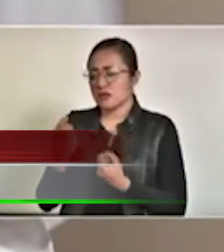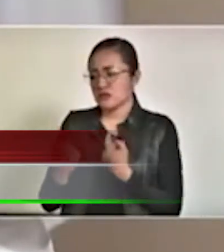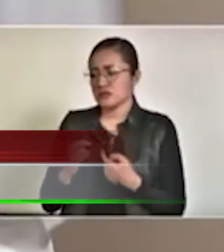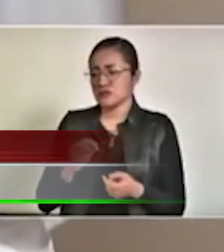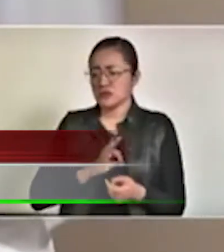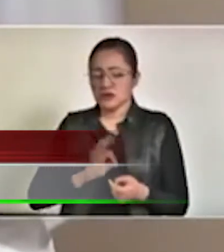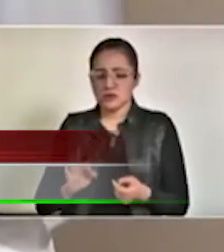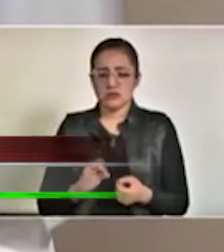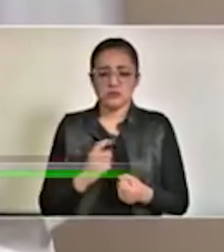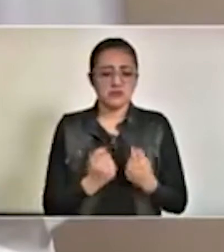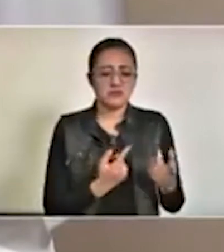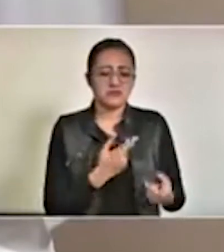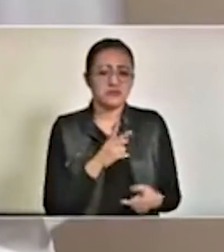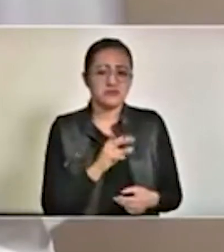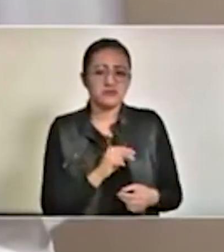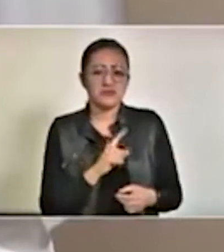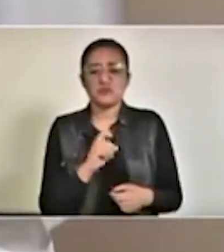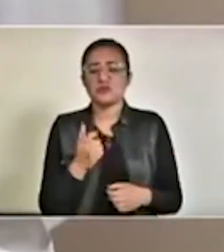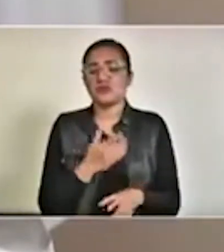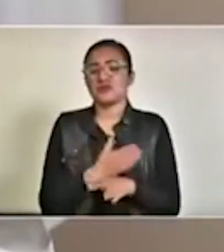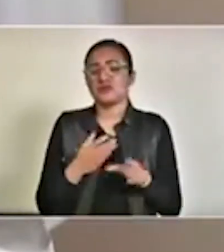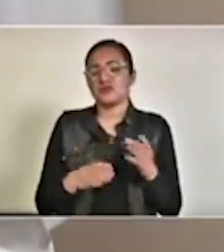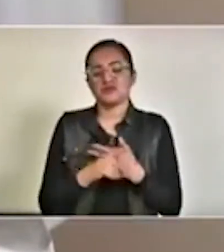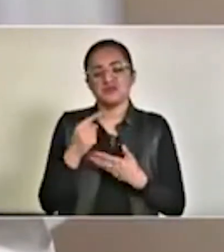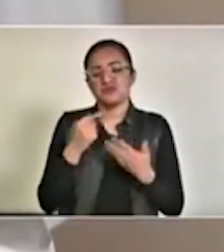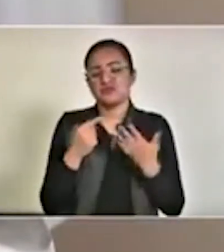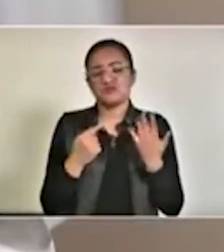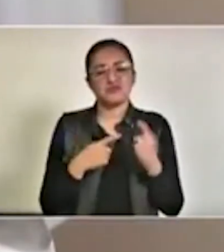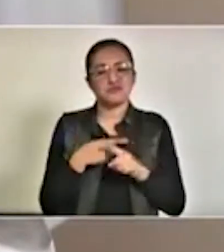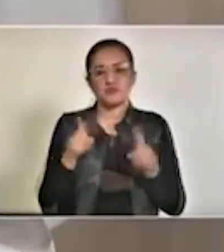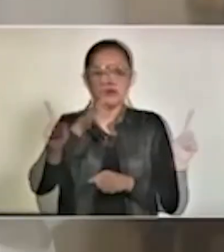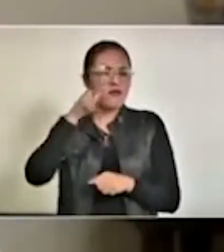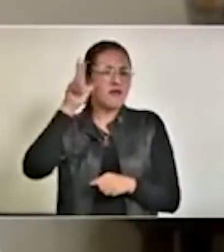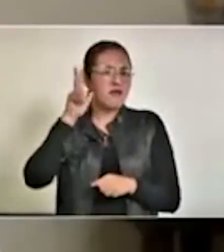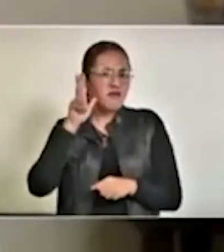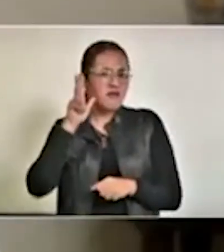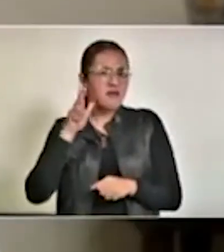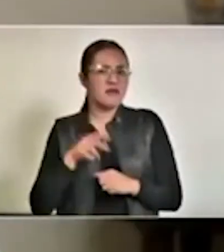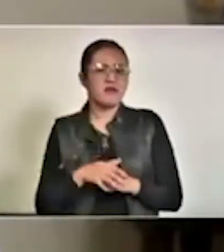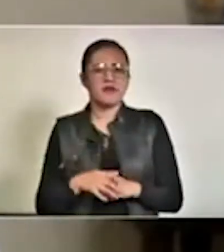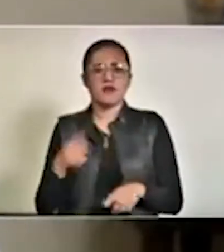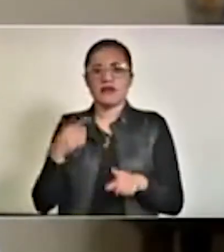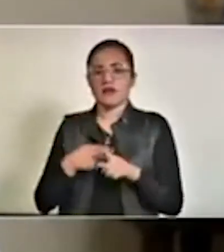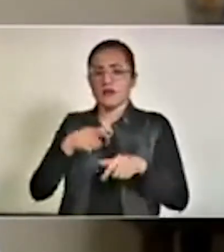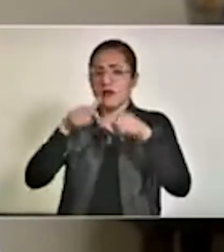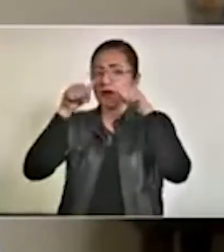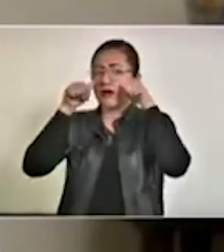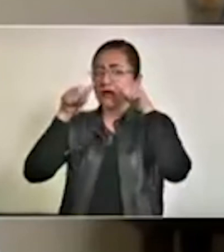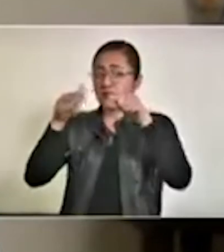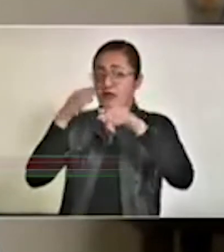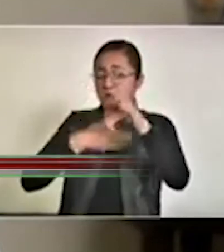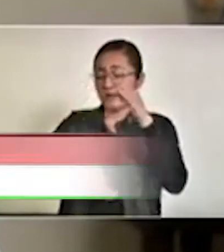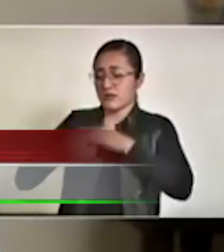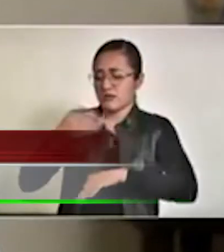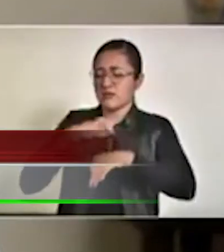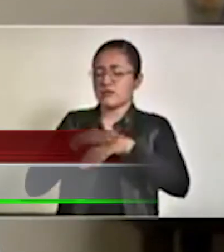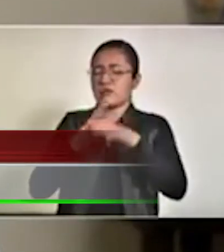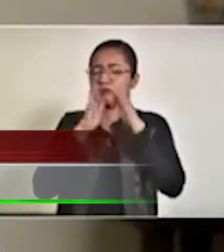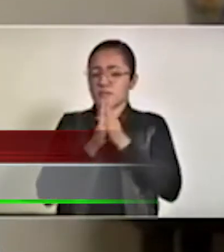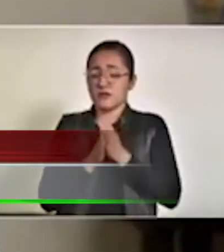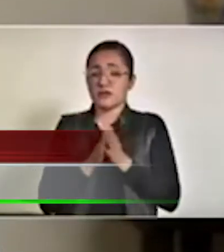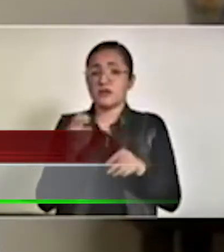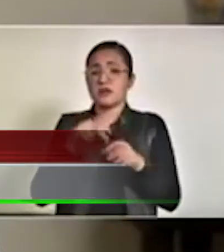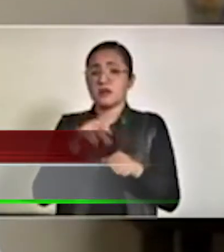ser condicionante para que los niños poblanos accedan a la educación. Que estén atentos todos en